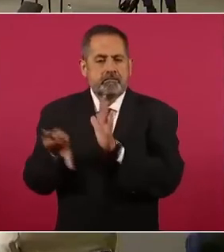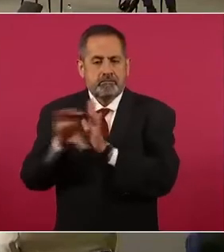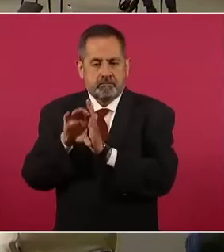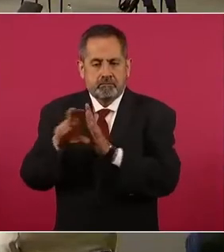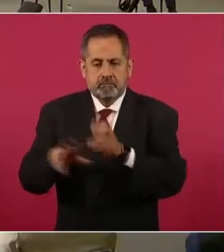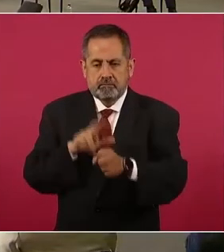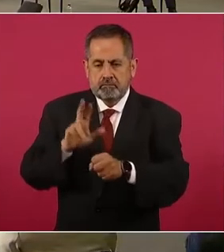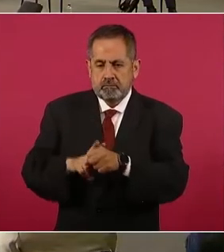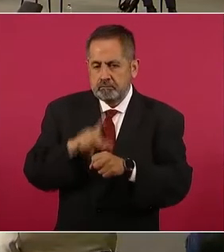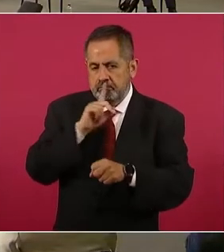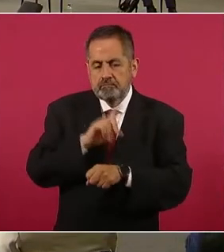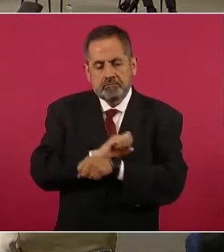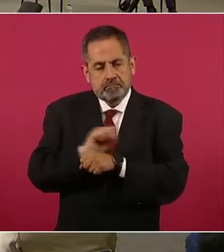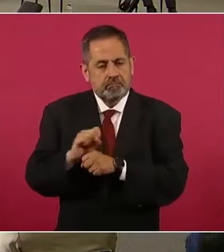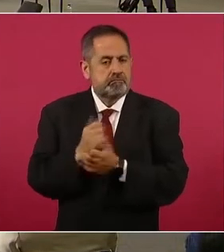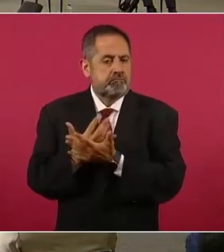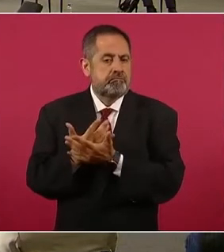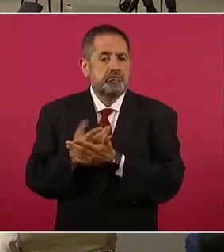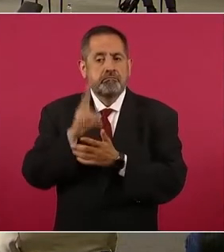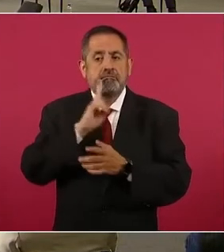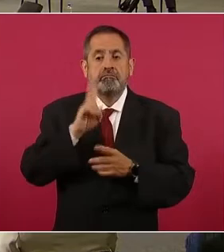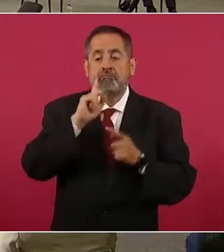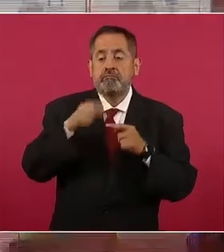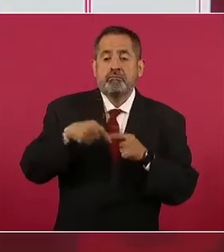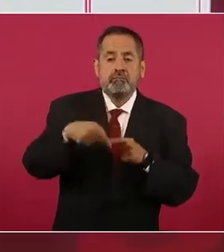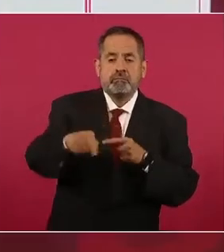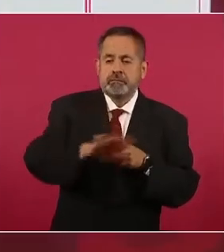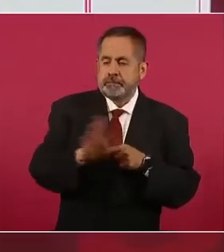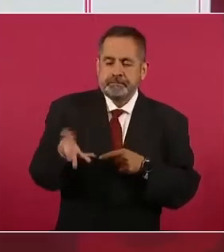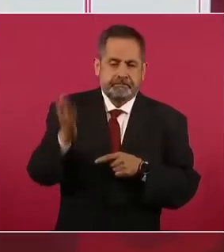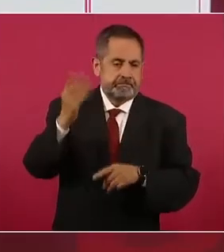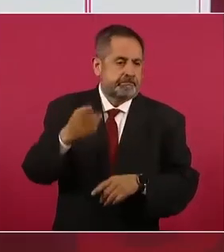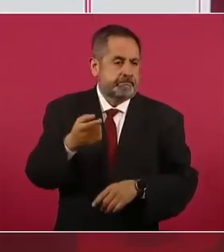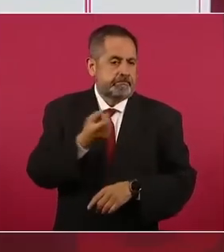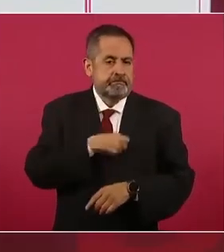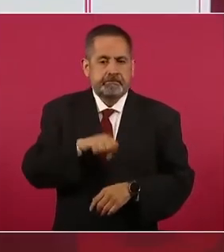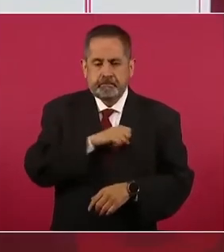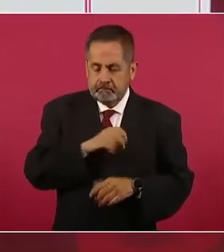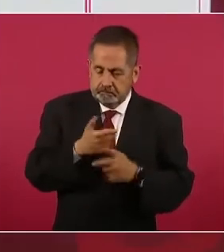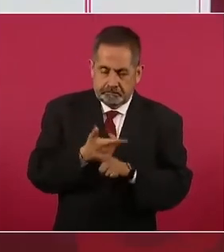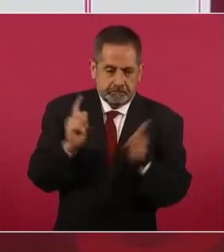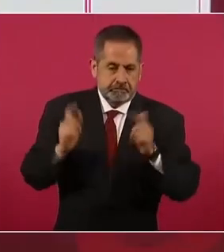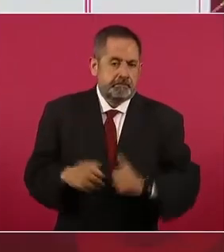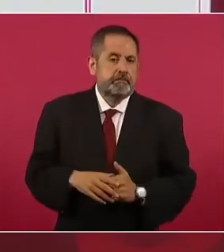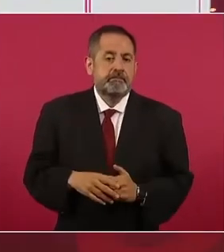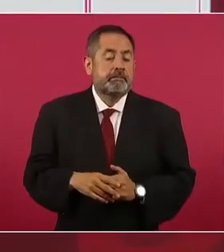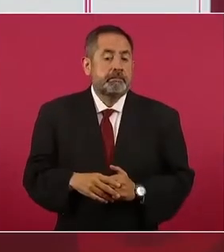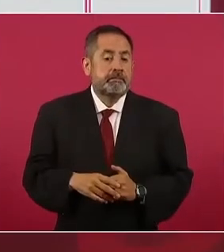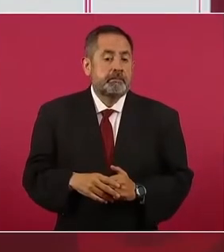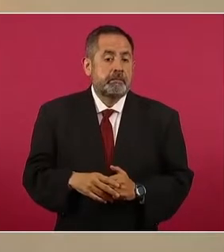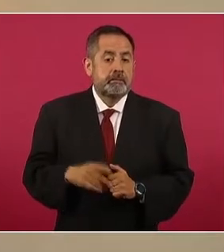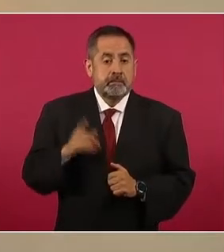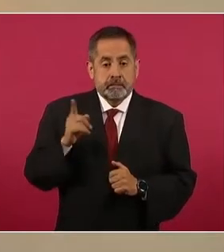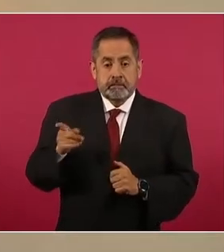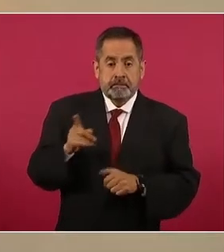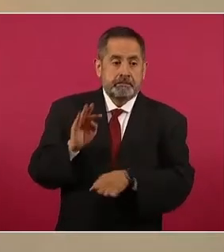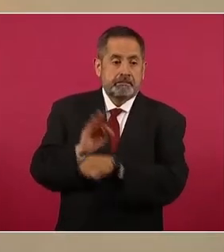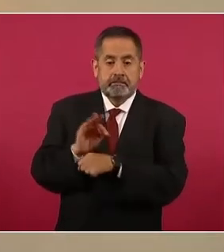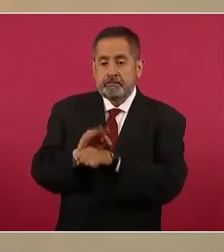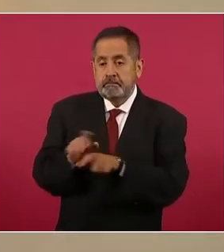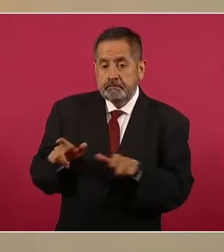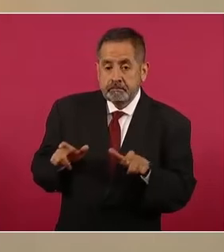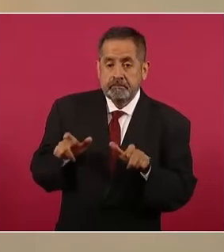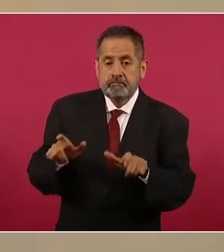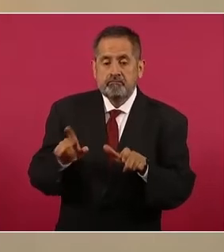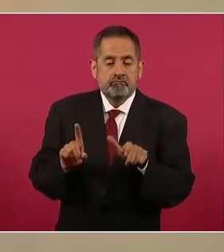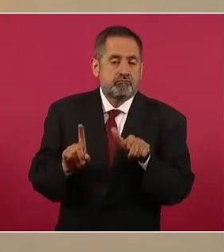hospital, esperándose que pueda ser dada de alta hospitalaria en las próximas horas. Aquí el mecanismo de protección de